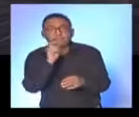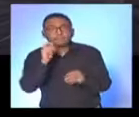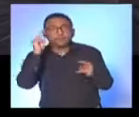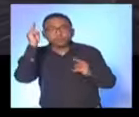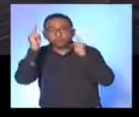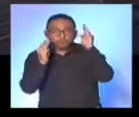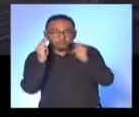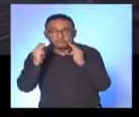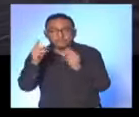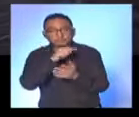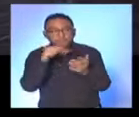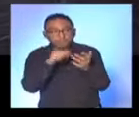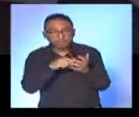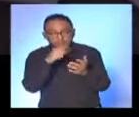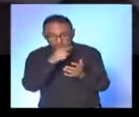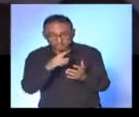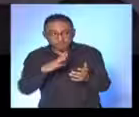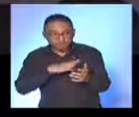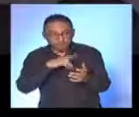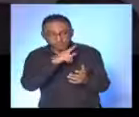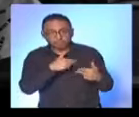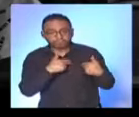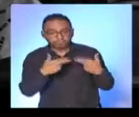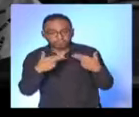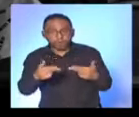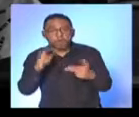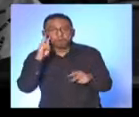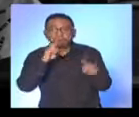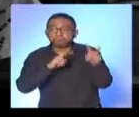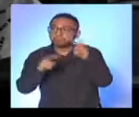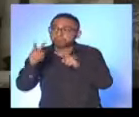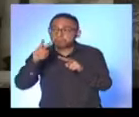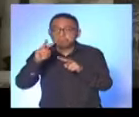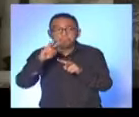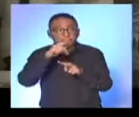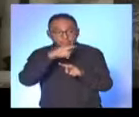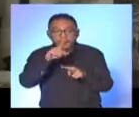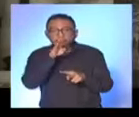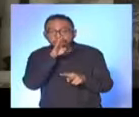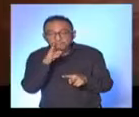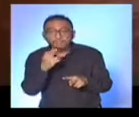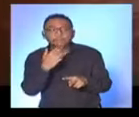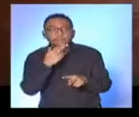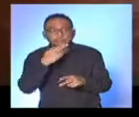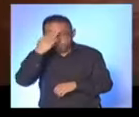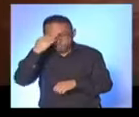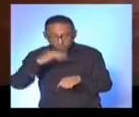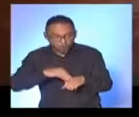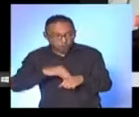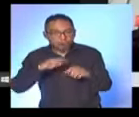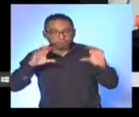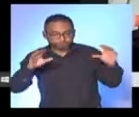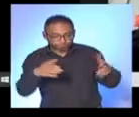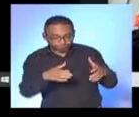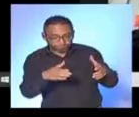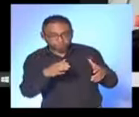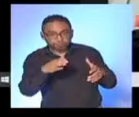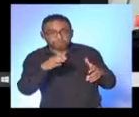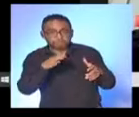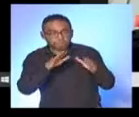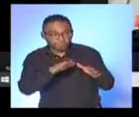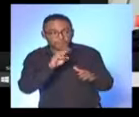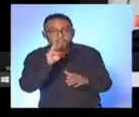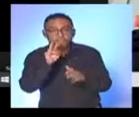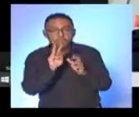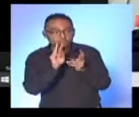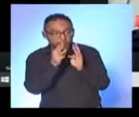son espacios en los que se registra el patrimonio visual, permitiendo la preservación y la memoria de una comunidad. Este webinar